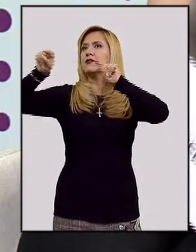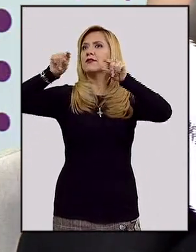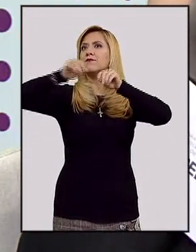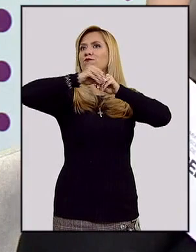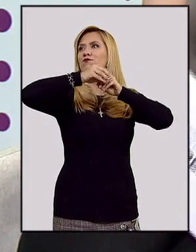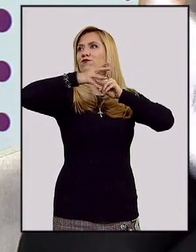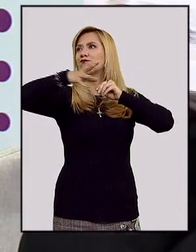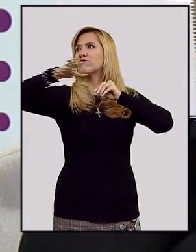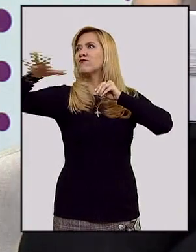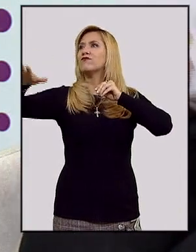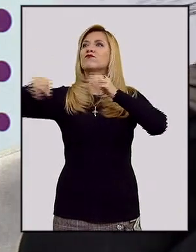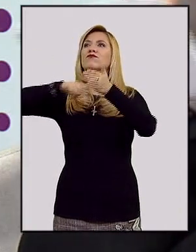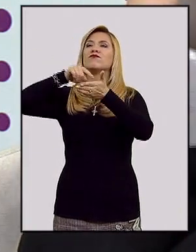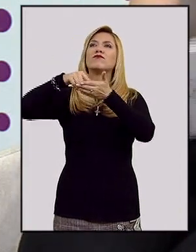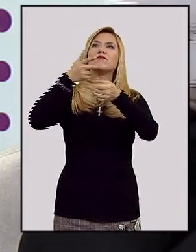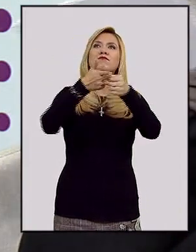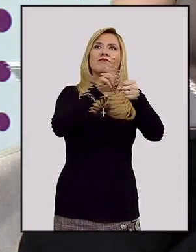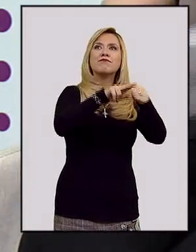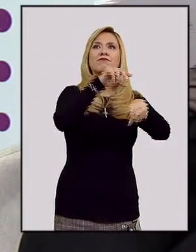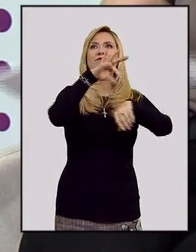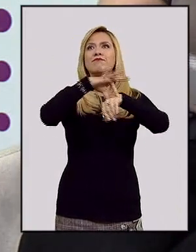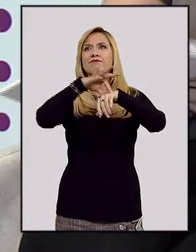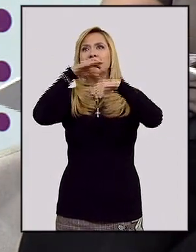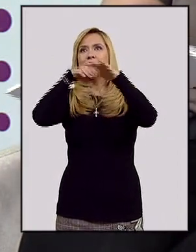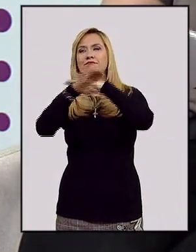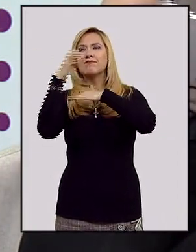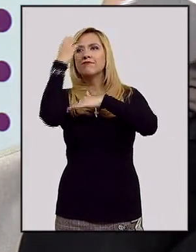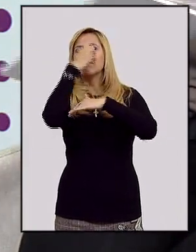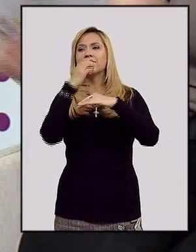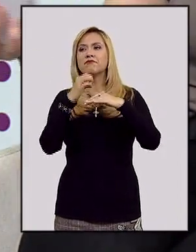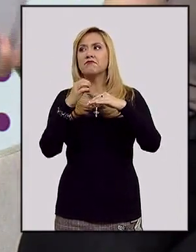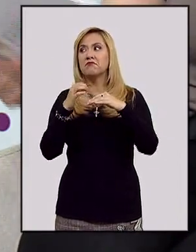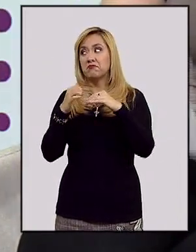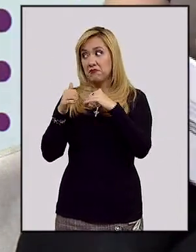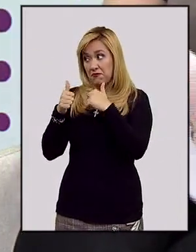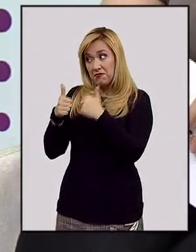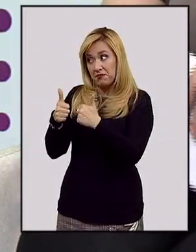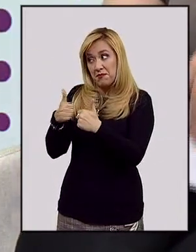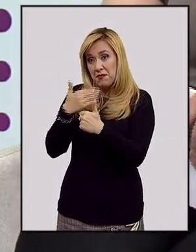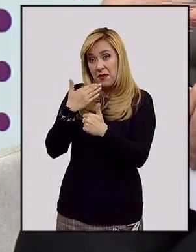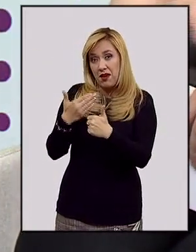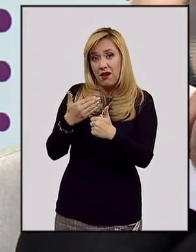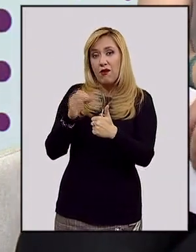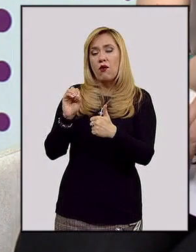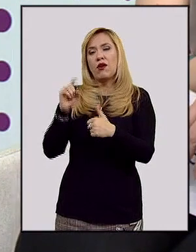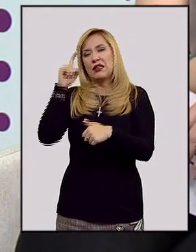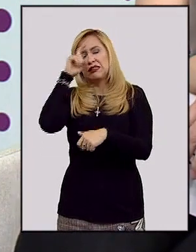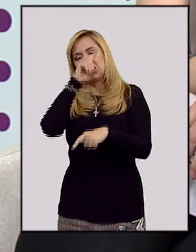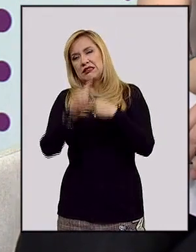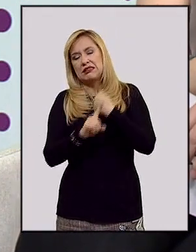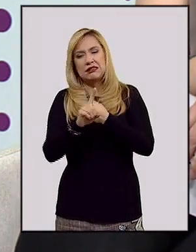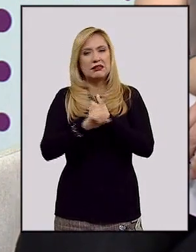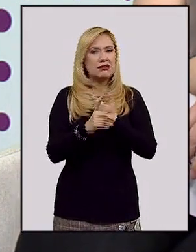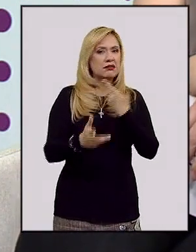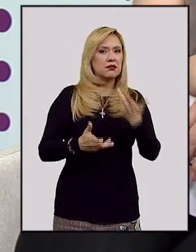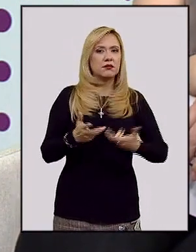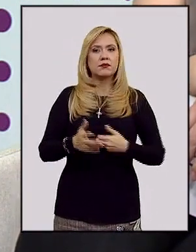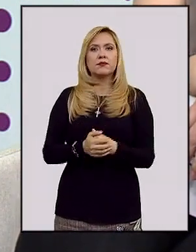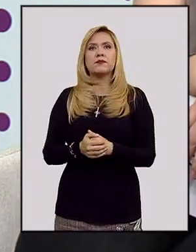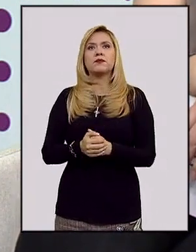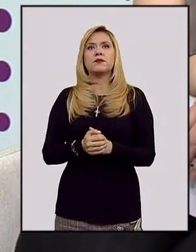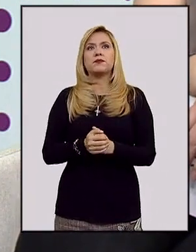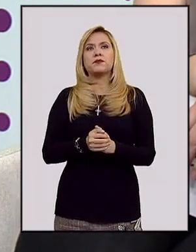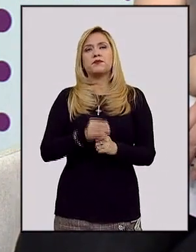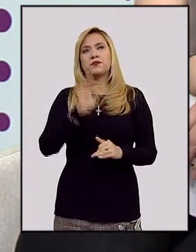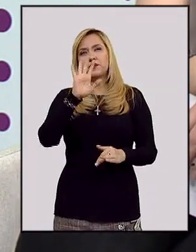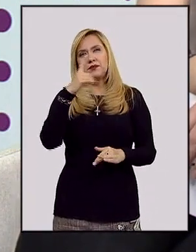de salud. ¿Cómo les ha ido en esto? ¿Les ha funcionado? ¿Cuáles han sido los obstáculos que han enfrentado? Pues justo uno